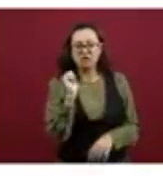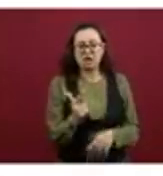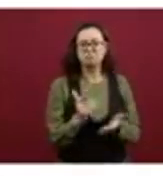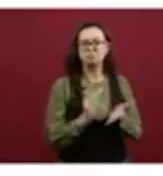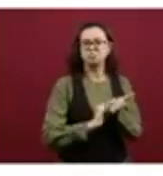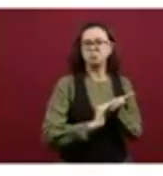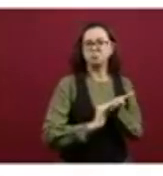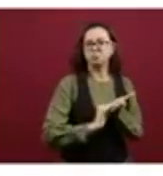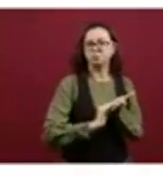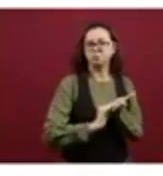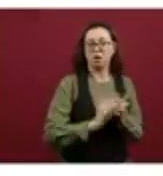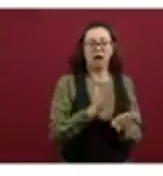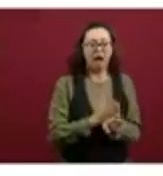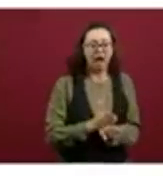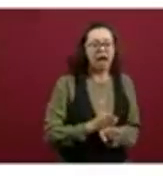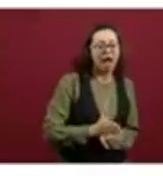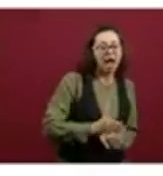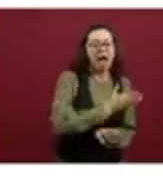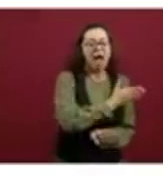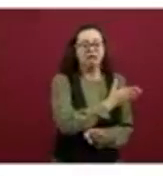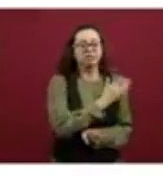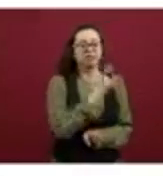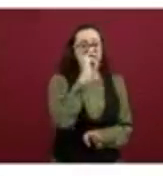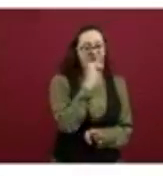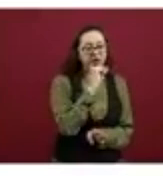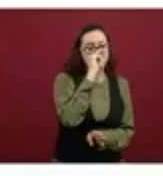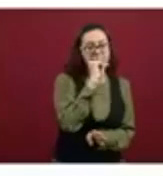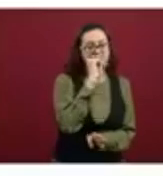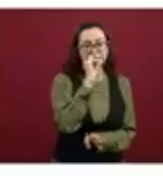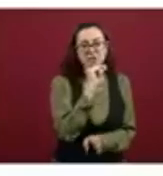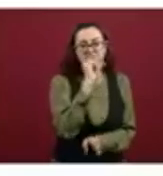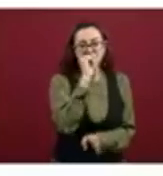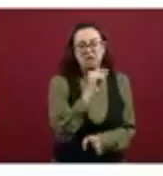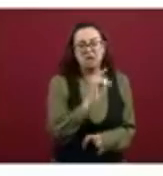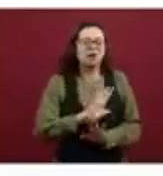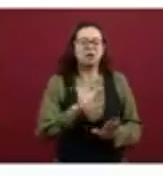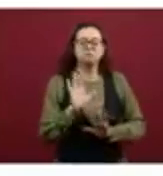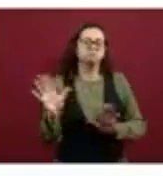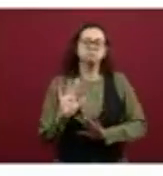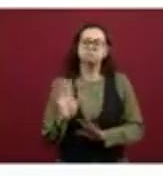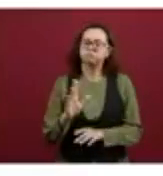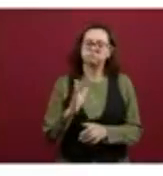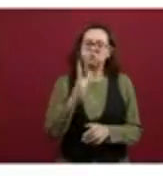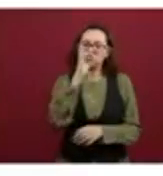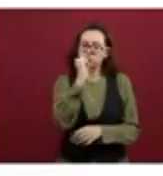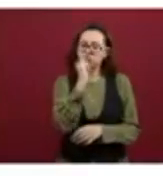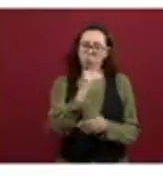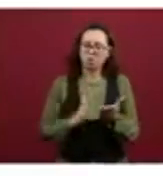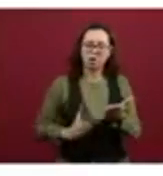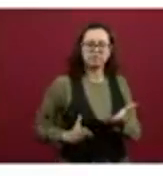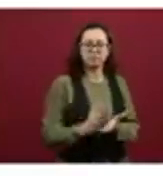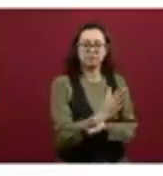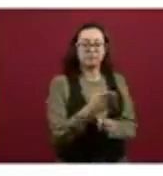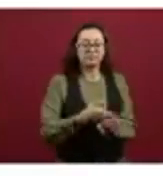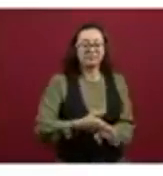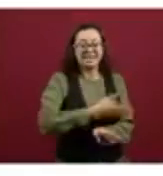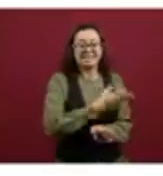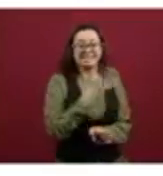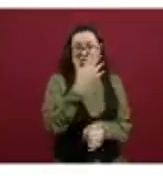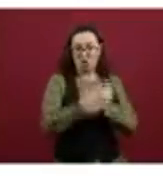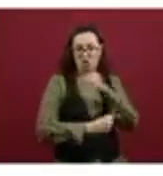propio año 2000. Si no las había, hacia atrás, 99, los 5 años que tiene hacia atrás el fisco como facultad para